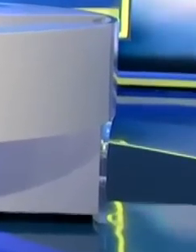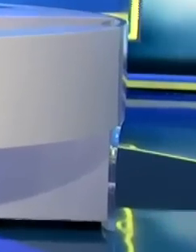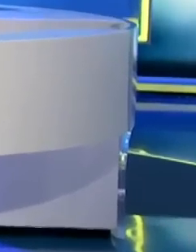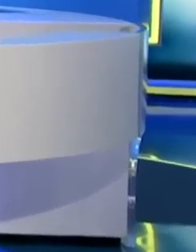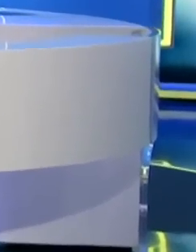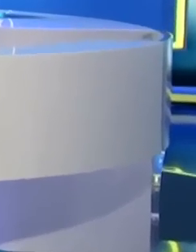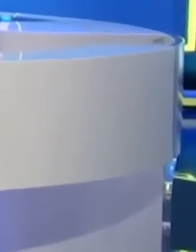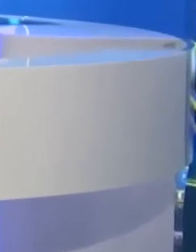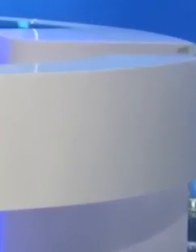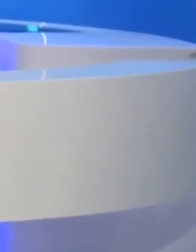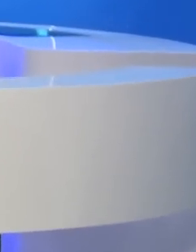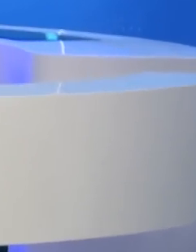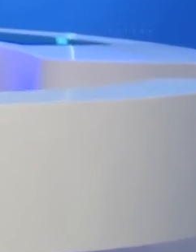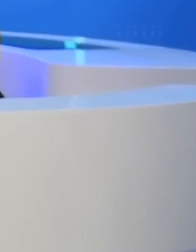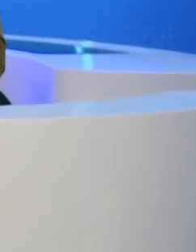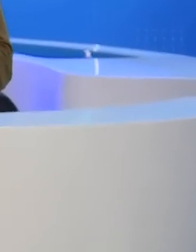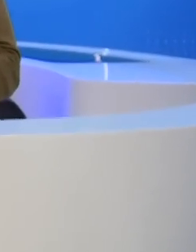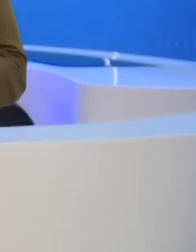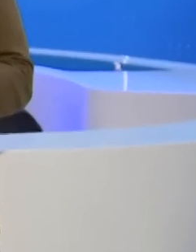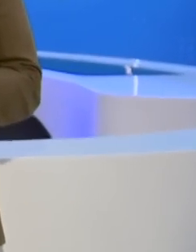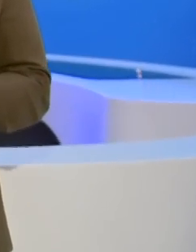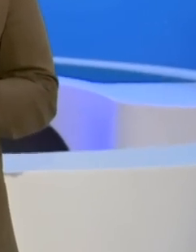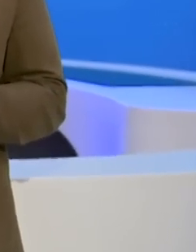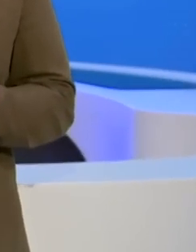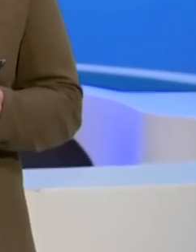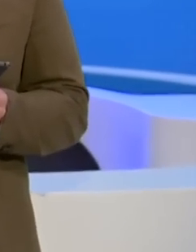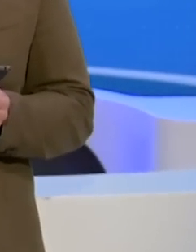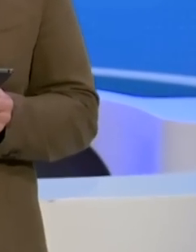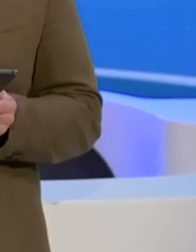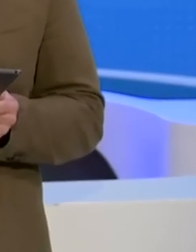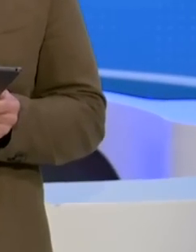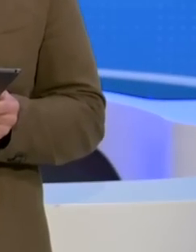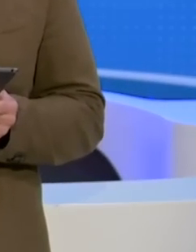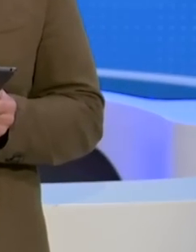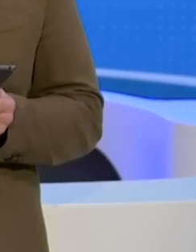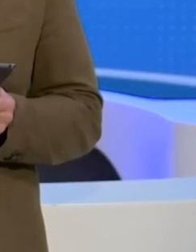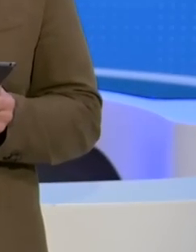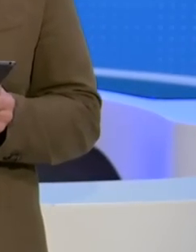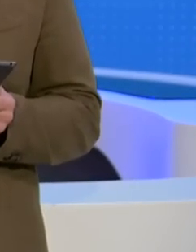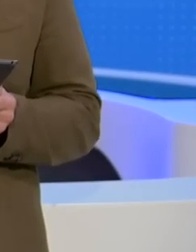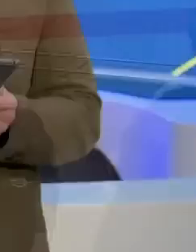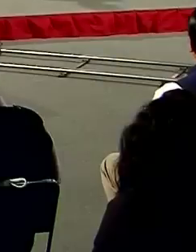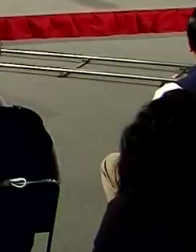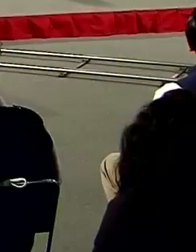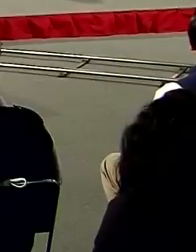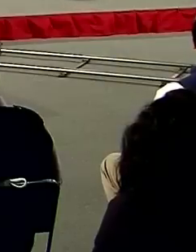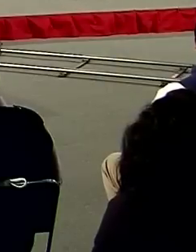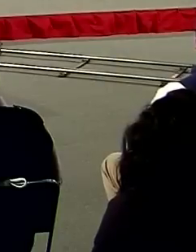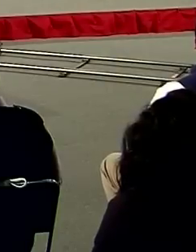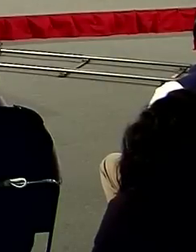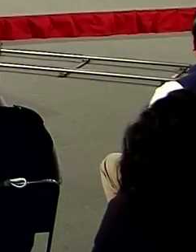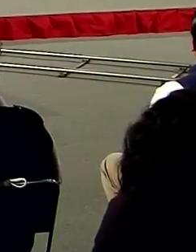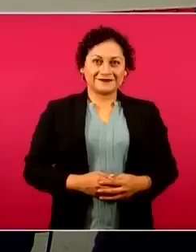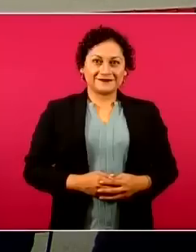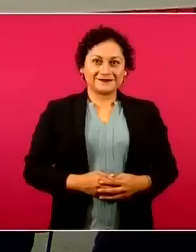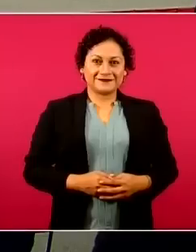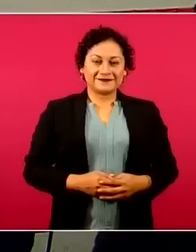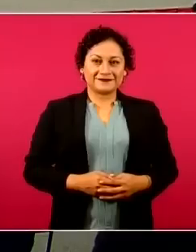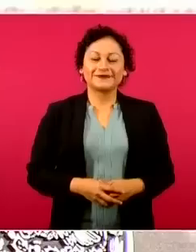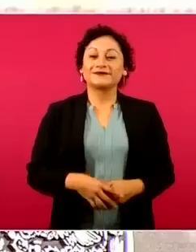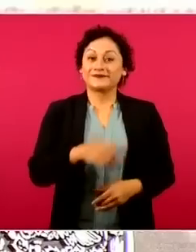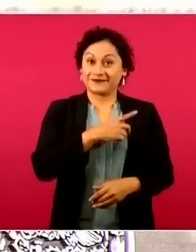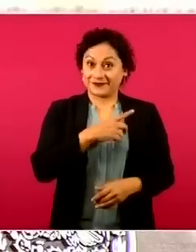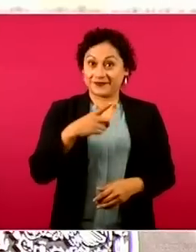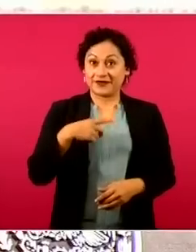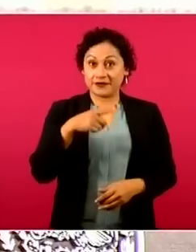El presidente Andrés Manuel López Obrador festejó la ligera disminución del índice inflacionario durante la primera quincena de octubre. De acuerdo con cifras del INEGI,